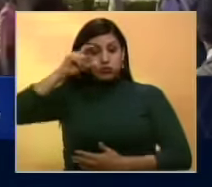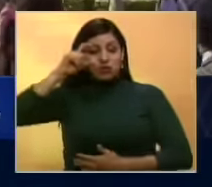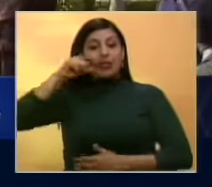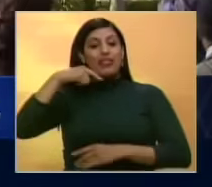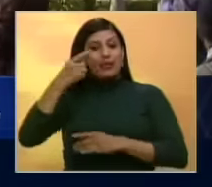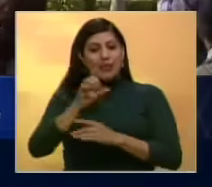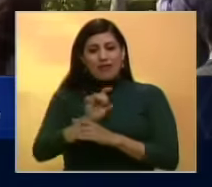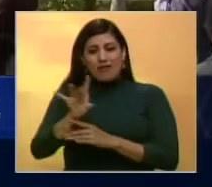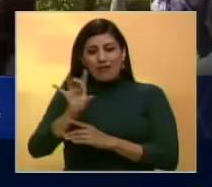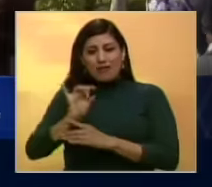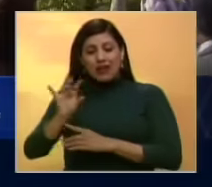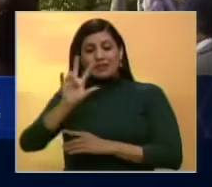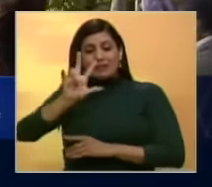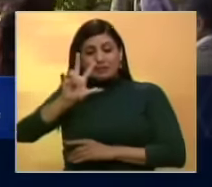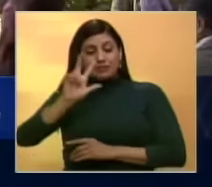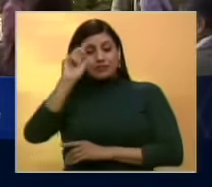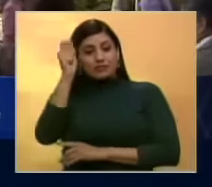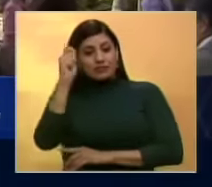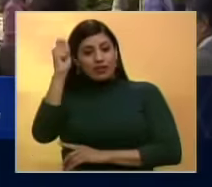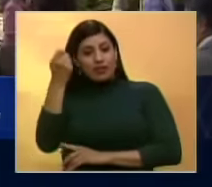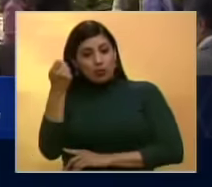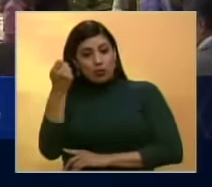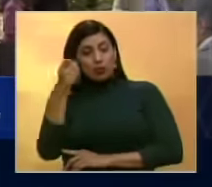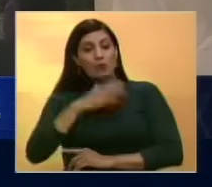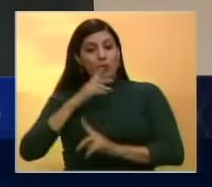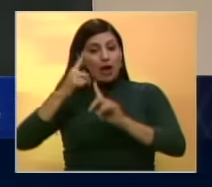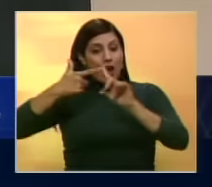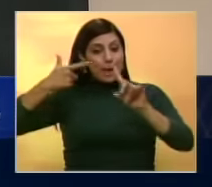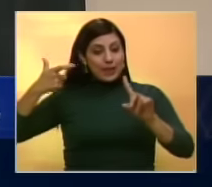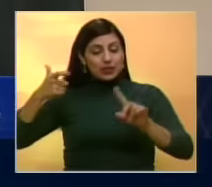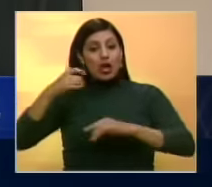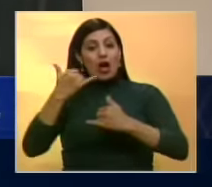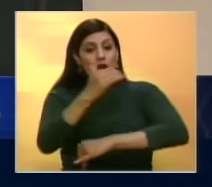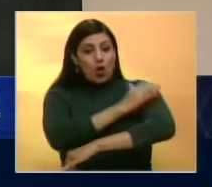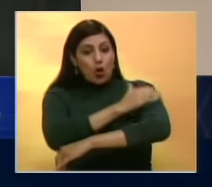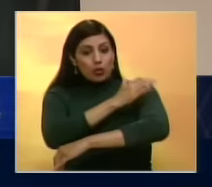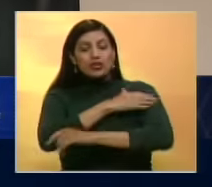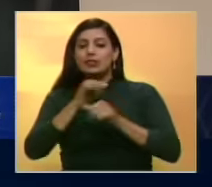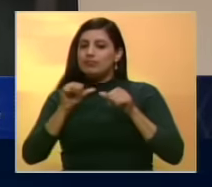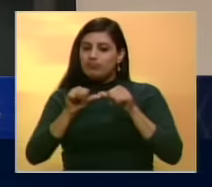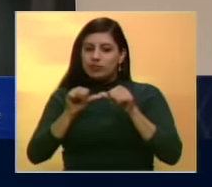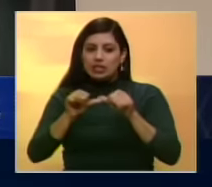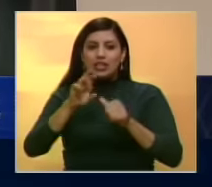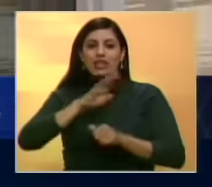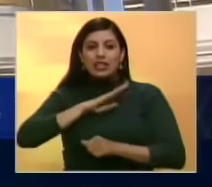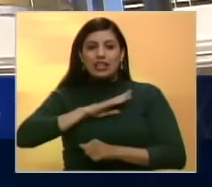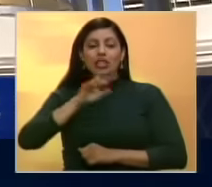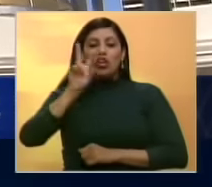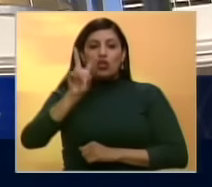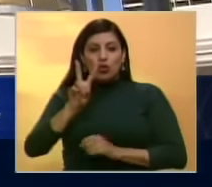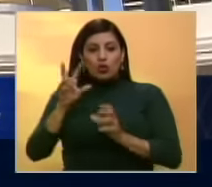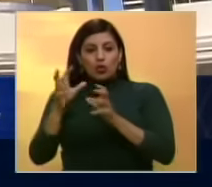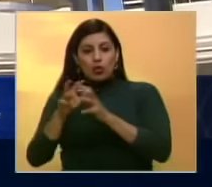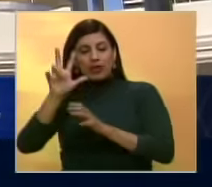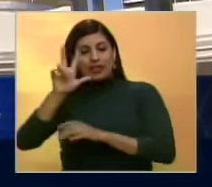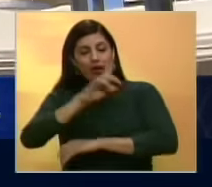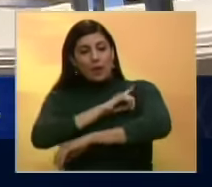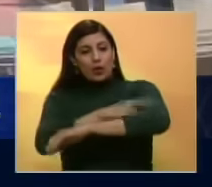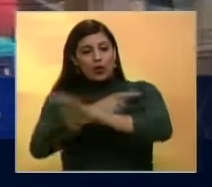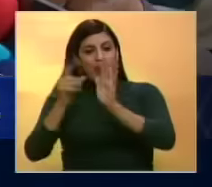desincorporación de los diputados impugnados por amazonas la oposición sigue contando con los dos tercios del poder